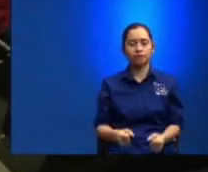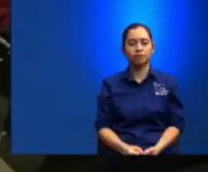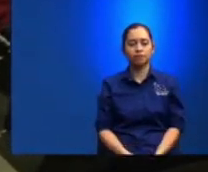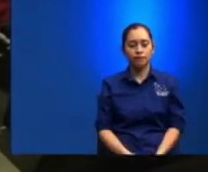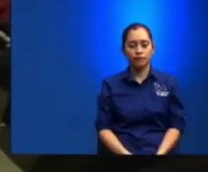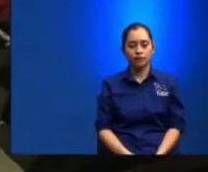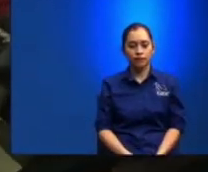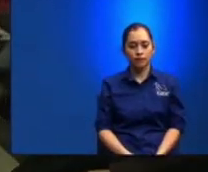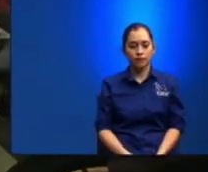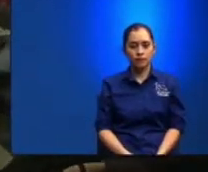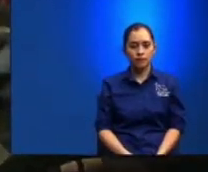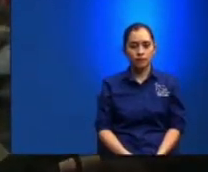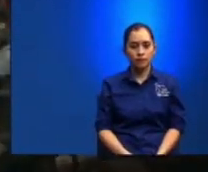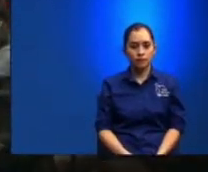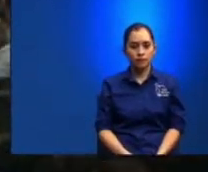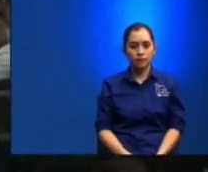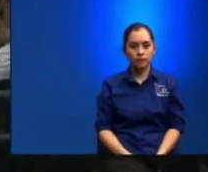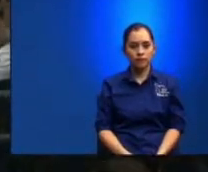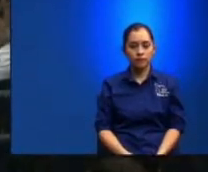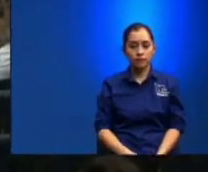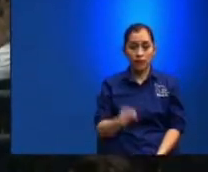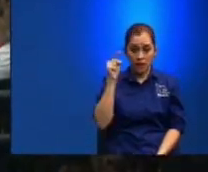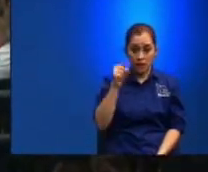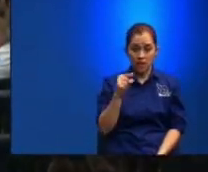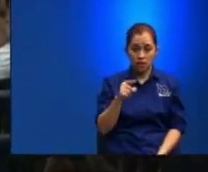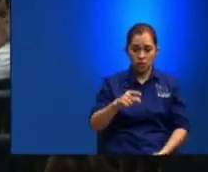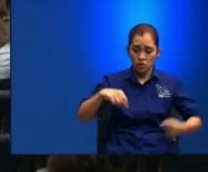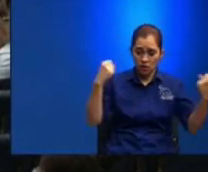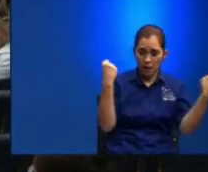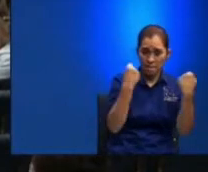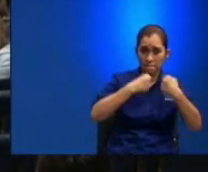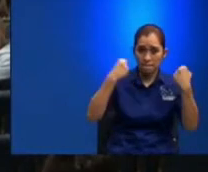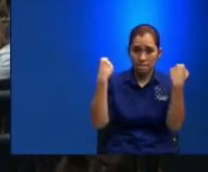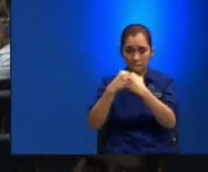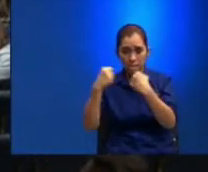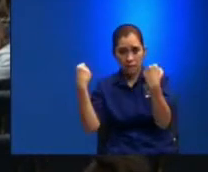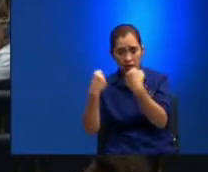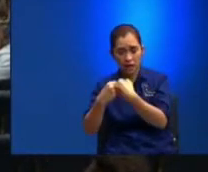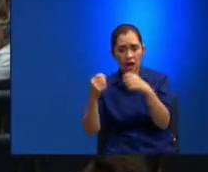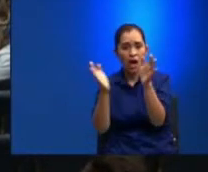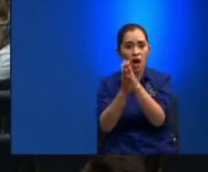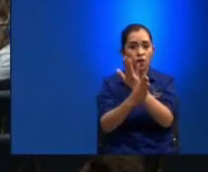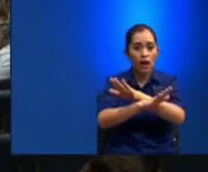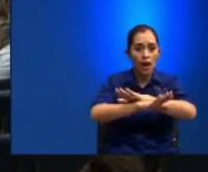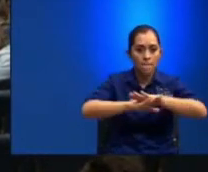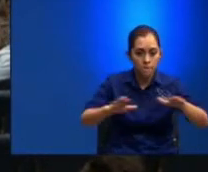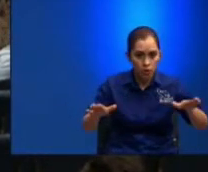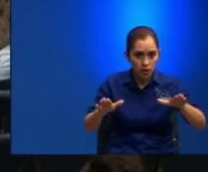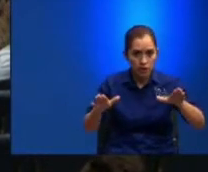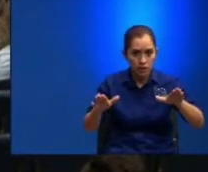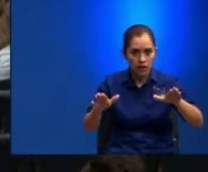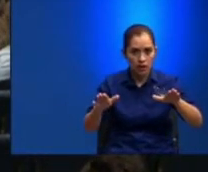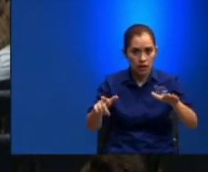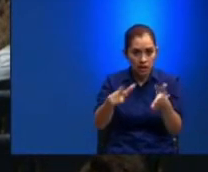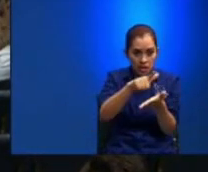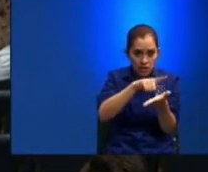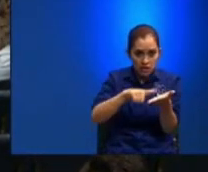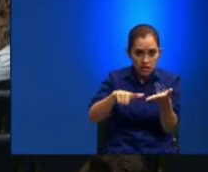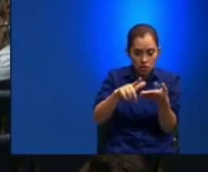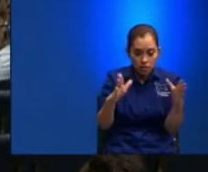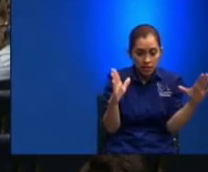es una cuestión de pelea con la muerte que sabemos que es el lado más oscuro tenebroso